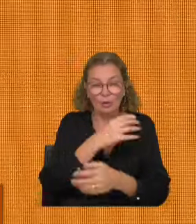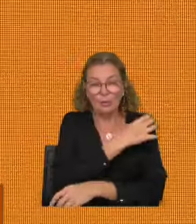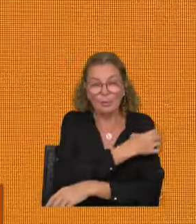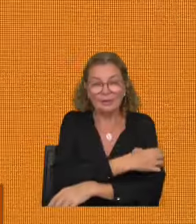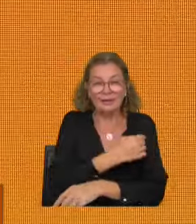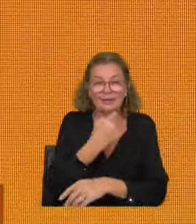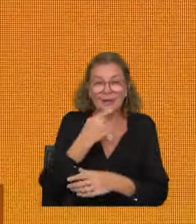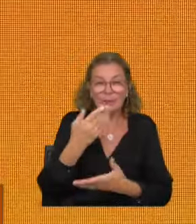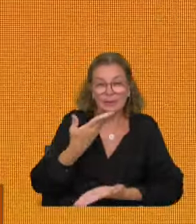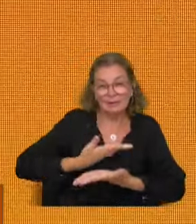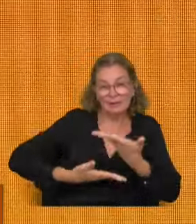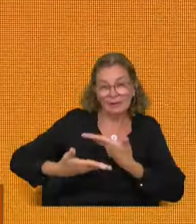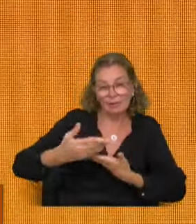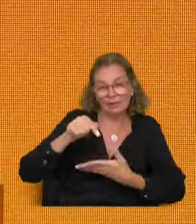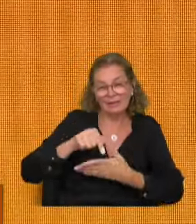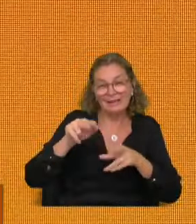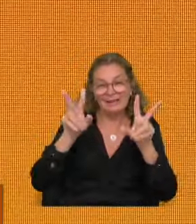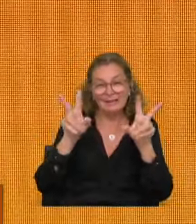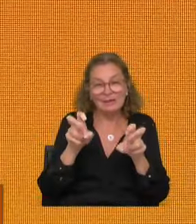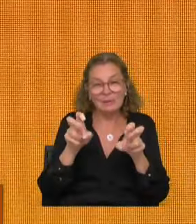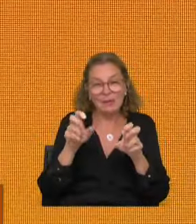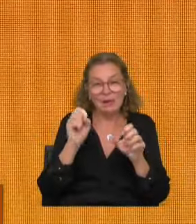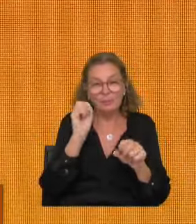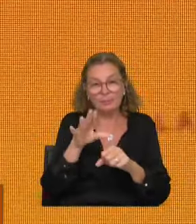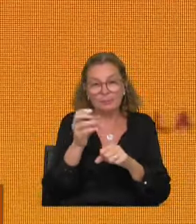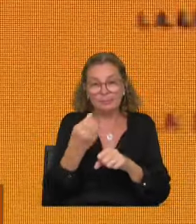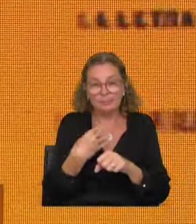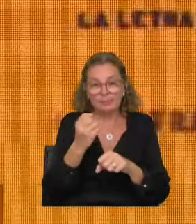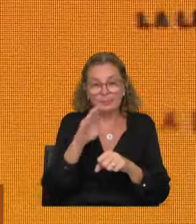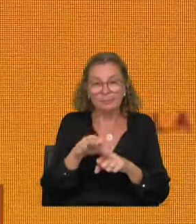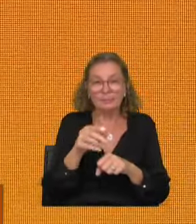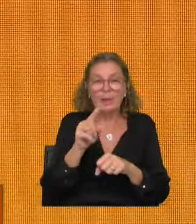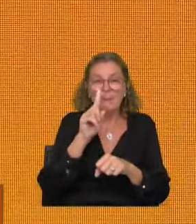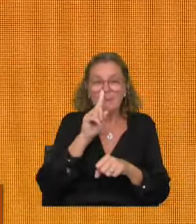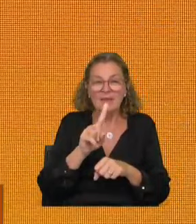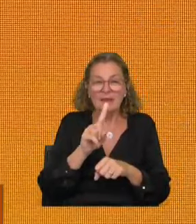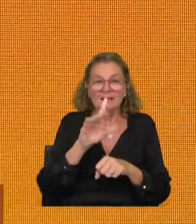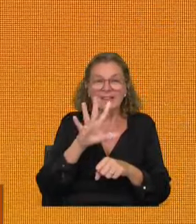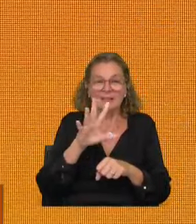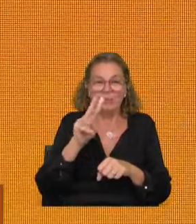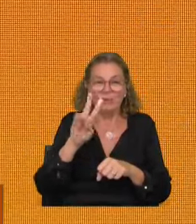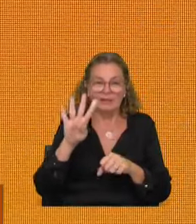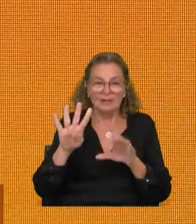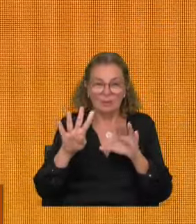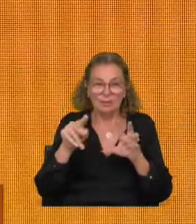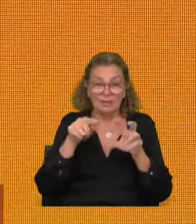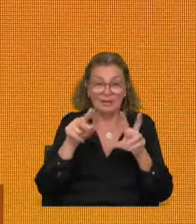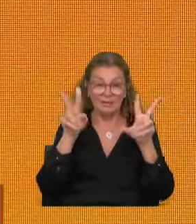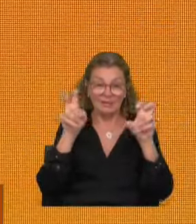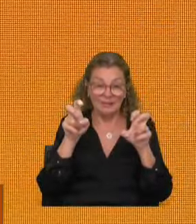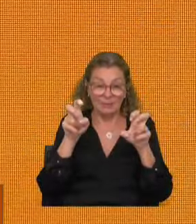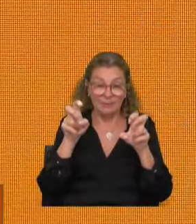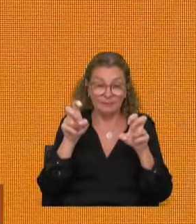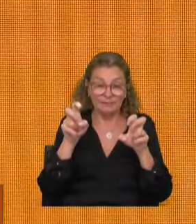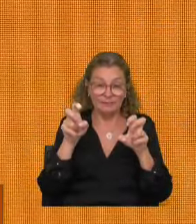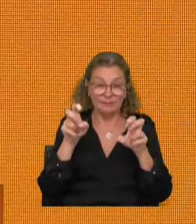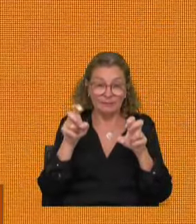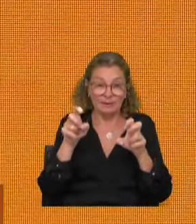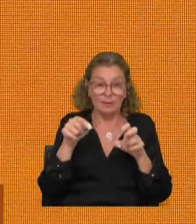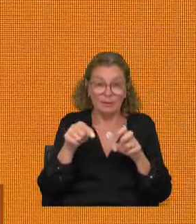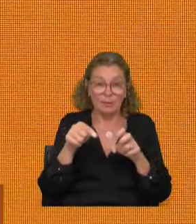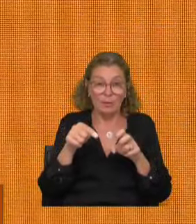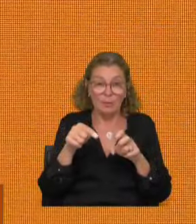interacciones al respecto eh que incluyen 1529 eh posteos emitidos sobre el tema tanto originales